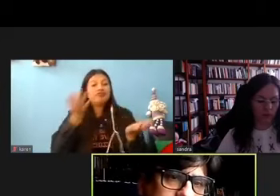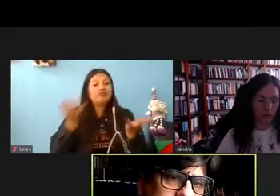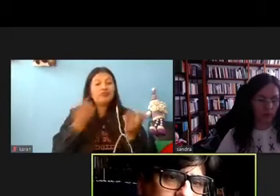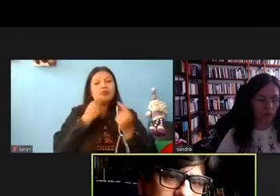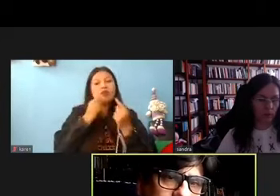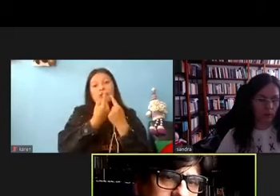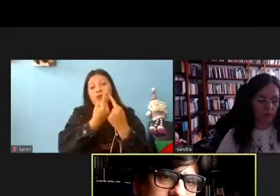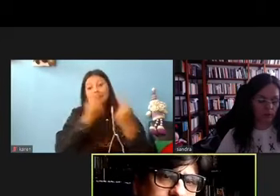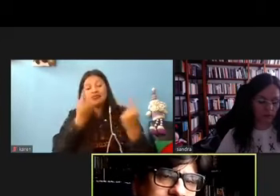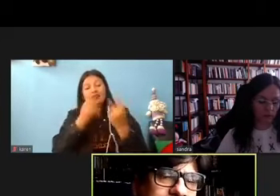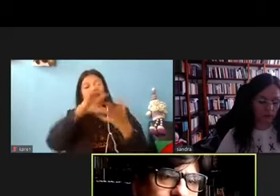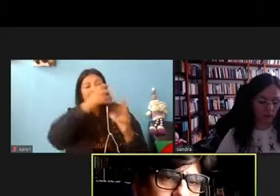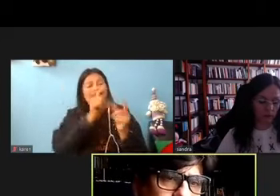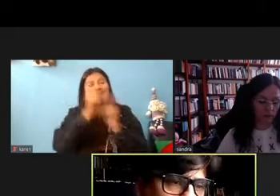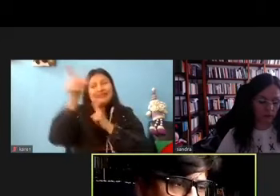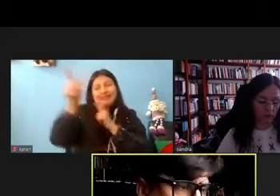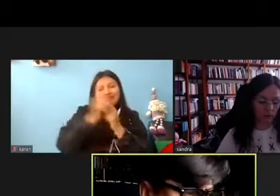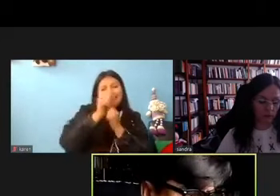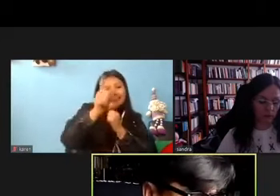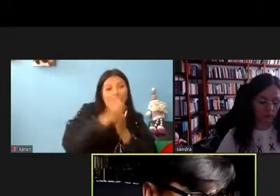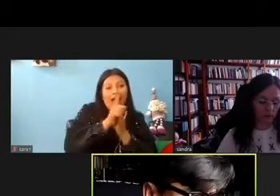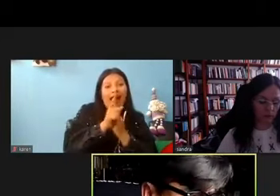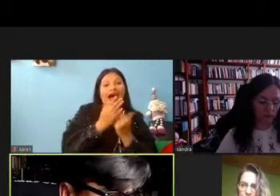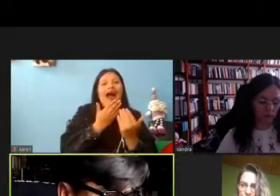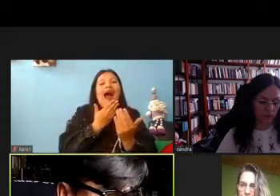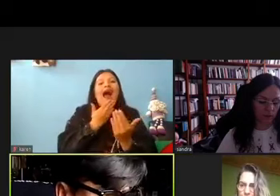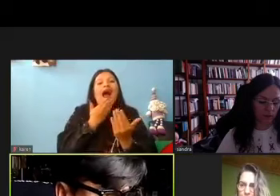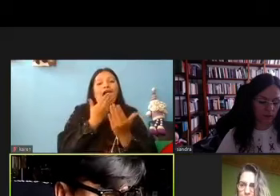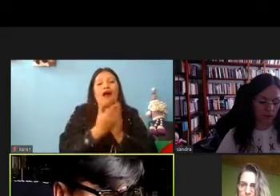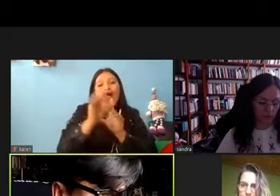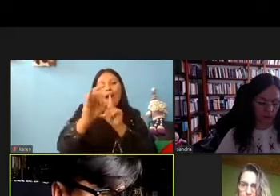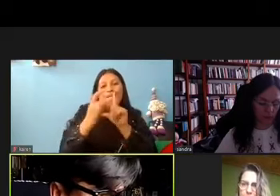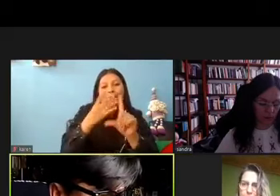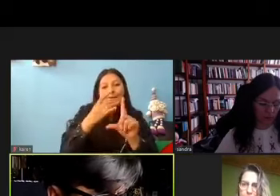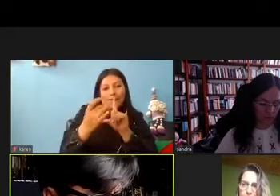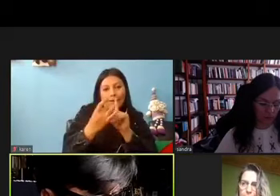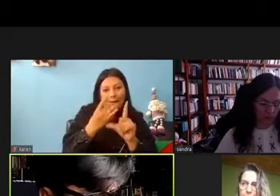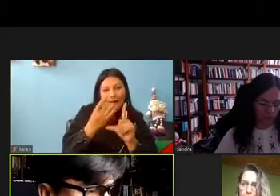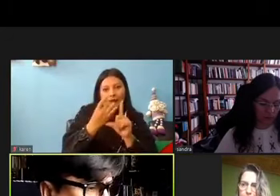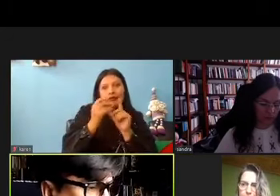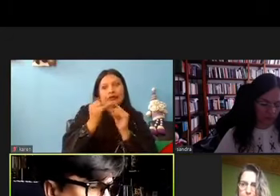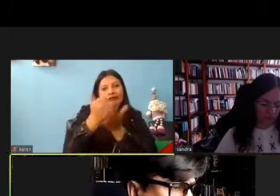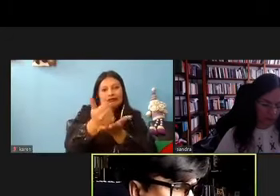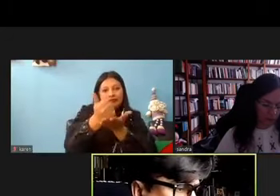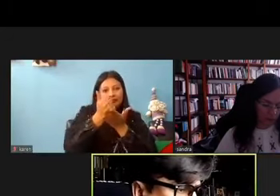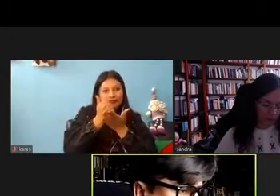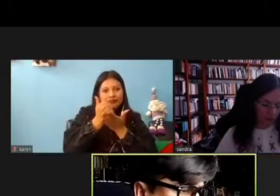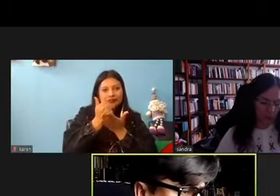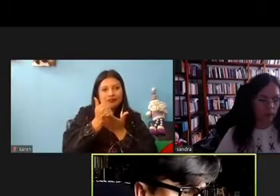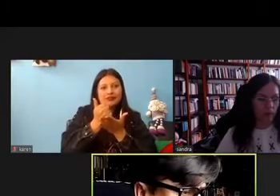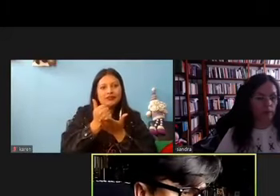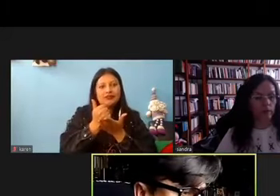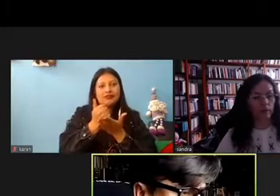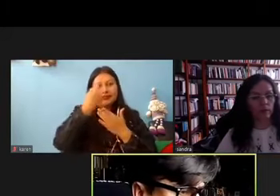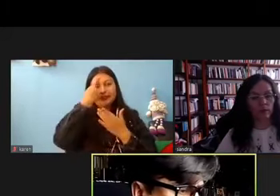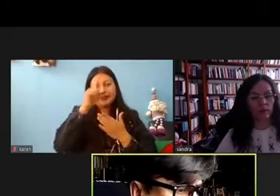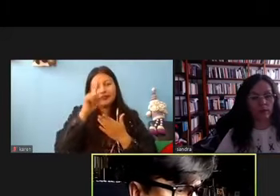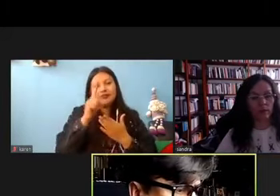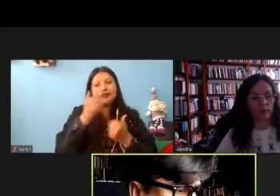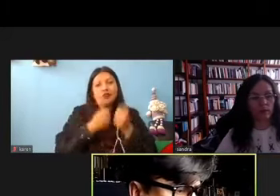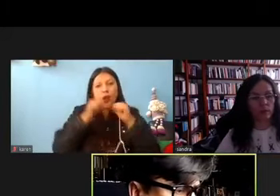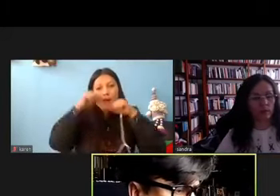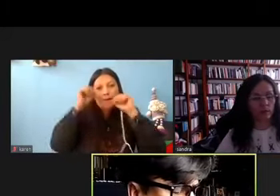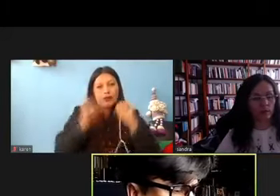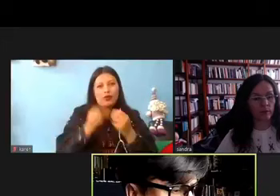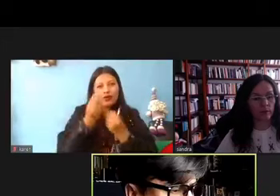las distancias geográficas y demás. Creo yo que la virtualidad ha sido un punto, digamos, a favor en este momento para